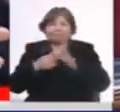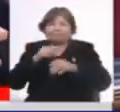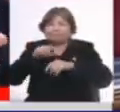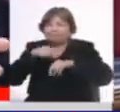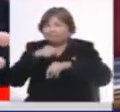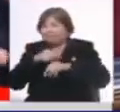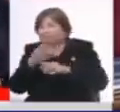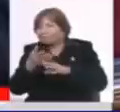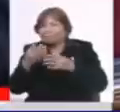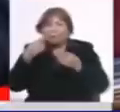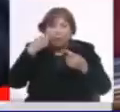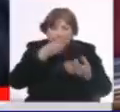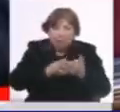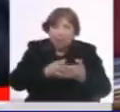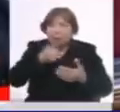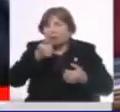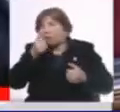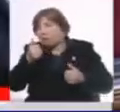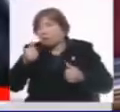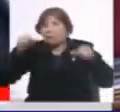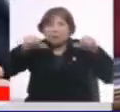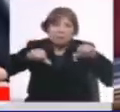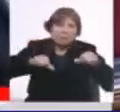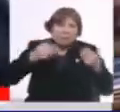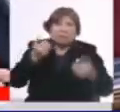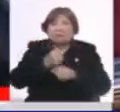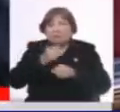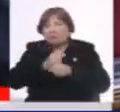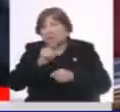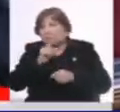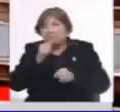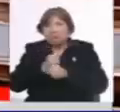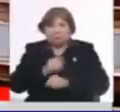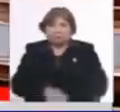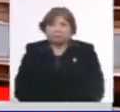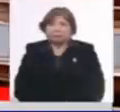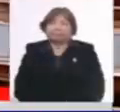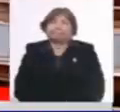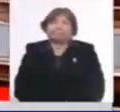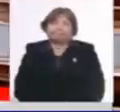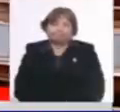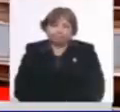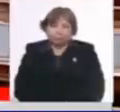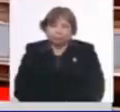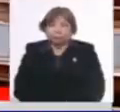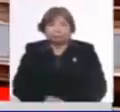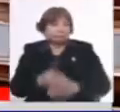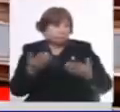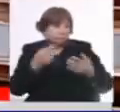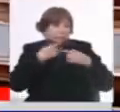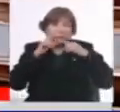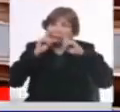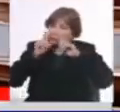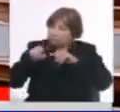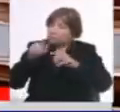para determinar si es idóneo o no es idóneo, está trabajando o no está trabajando? Puede ser varios días,